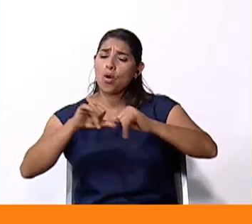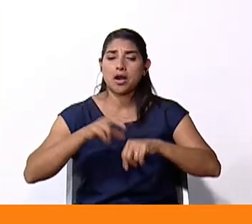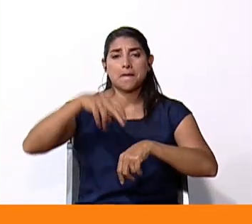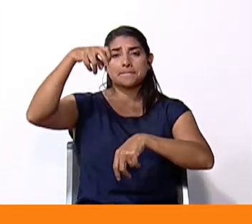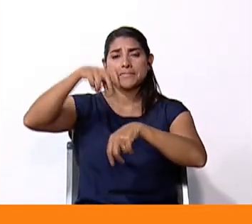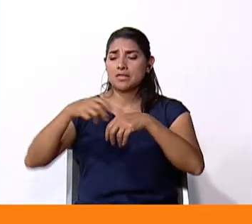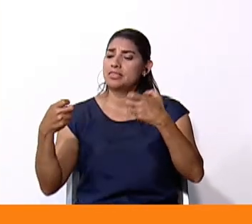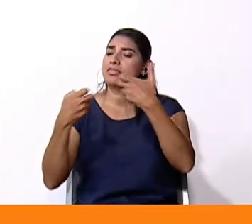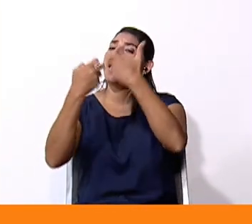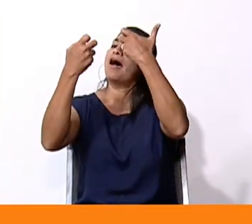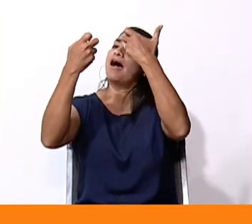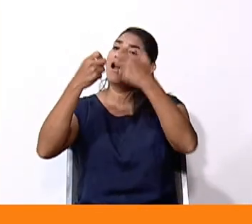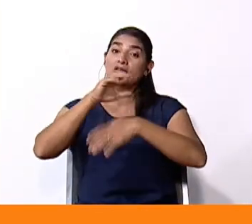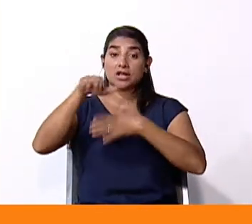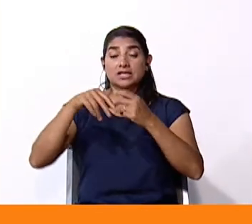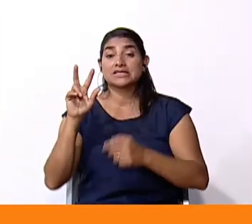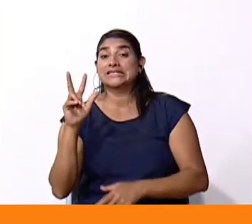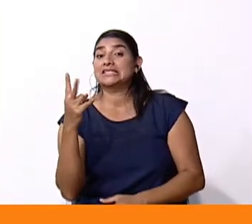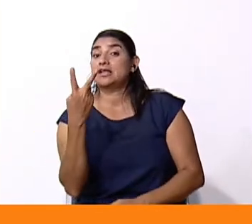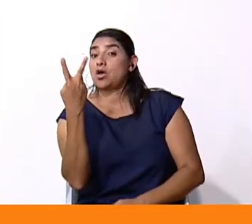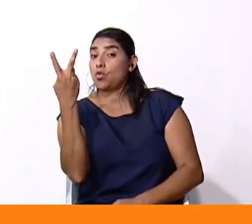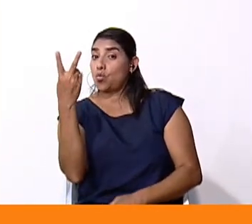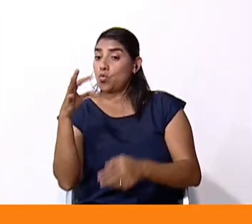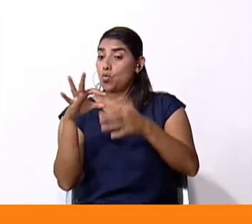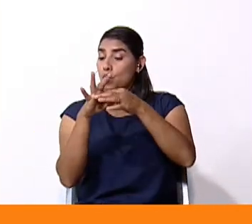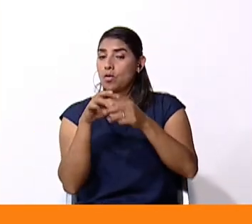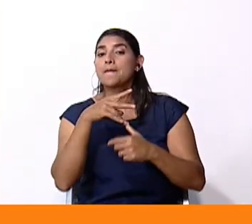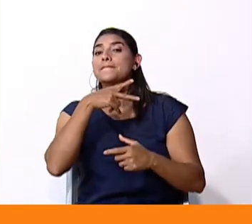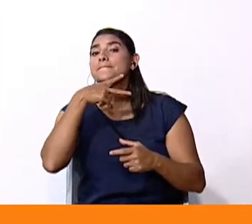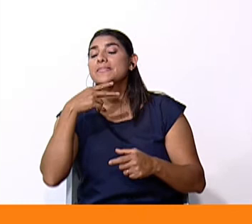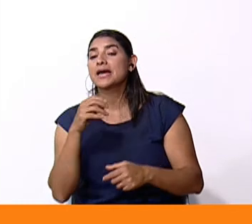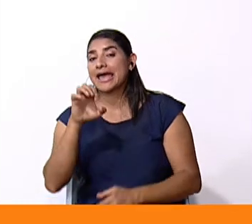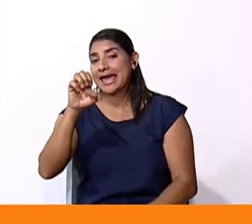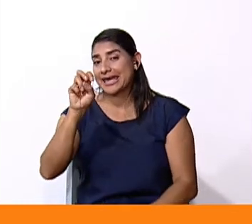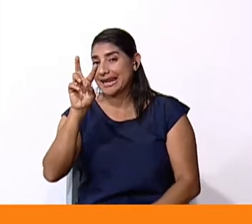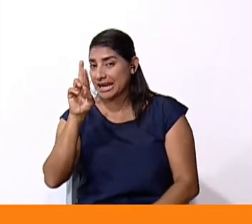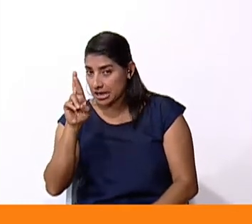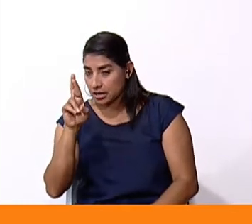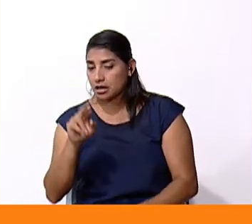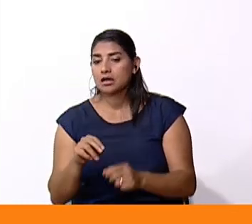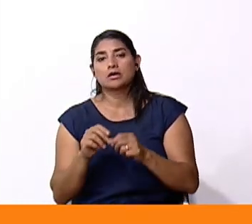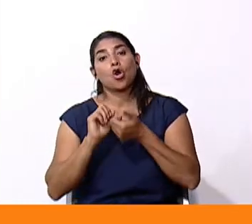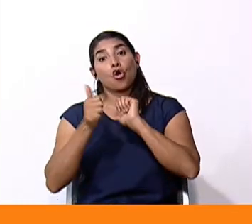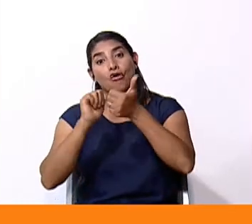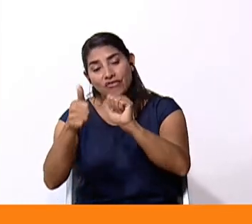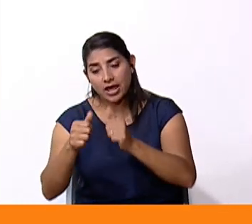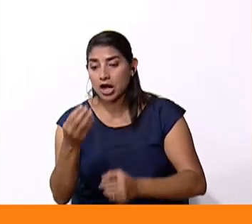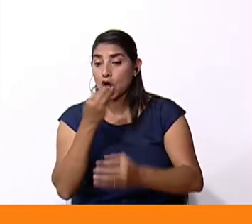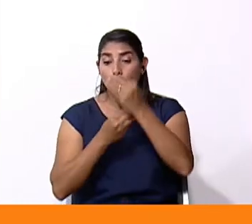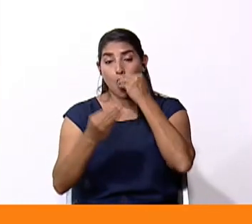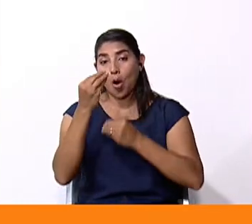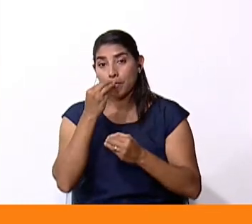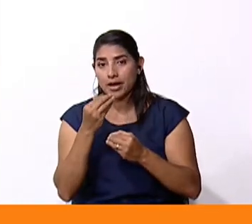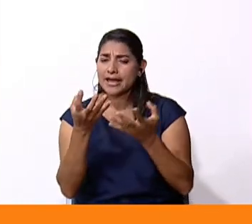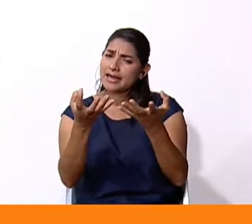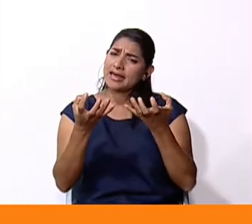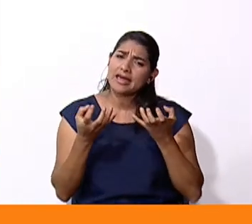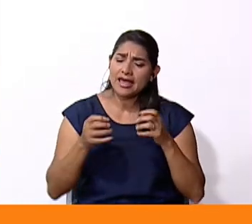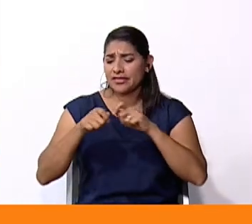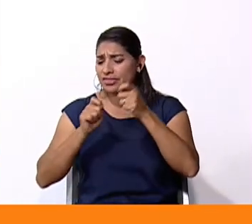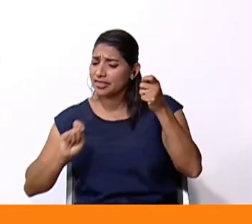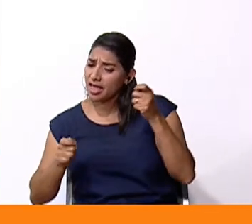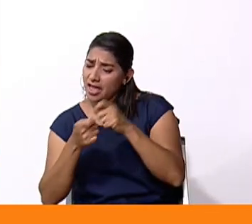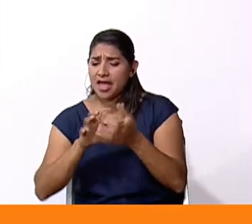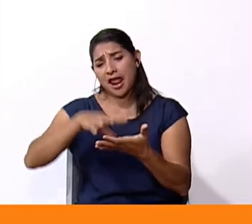brindar. La segunda conjugación reúne a los verbos terminados en er. correr, comer, querer,